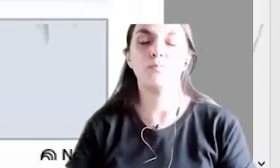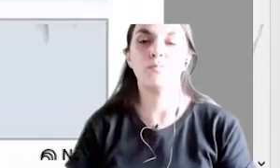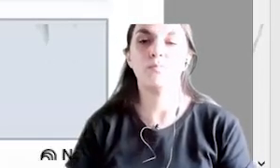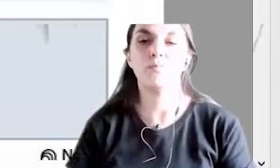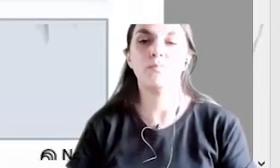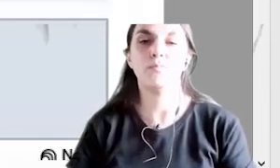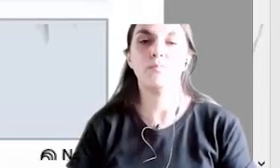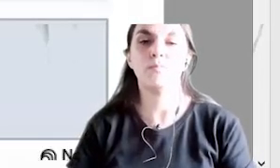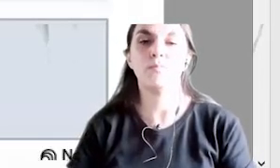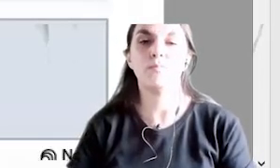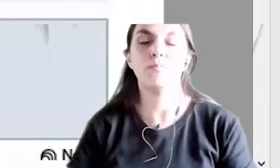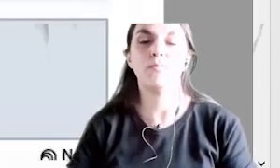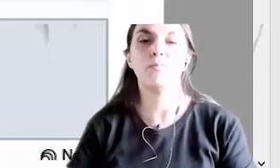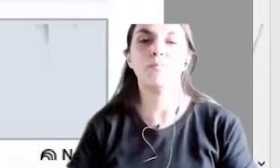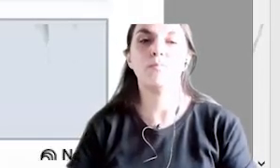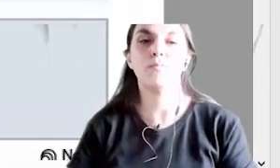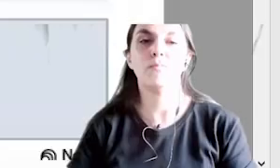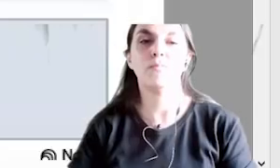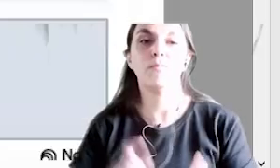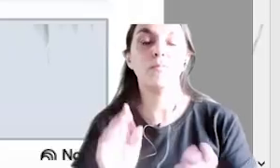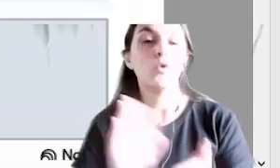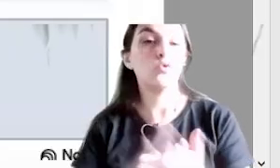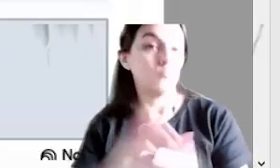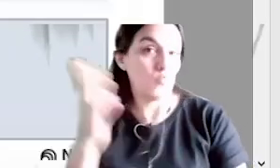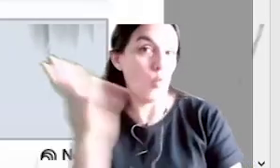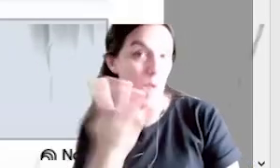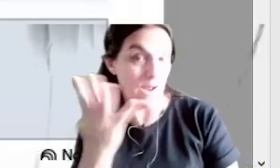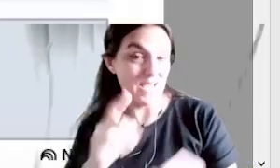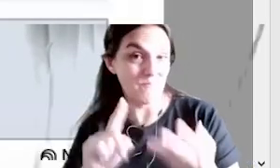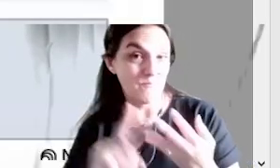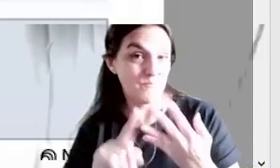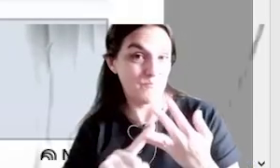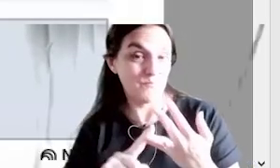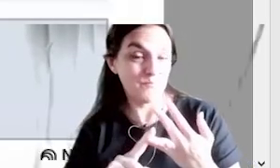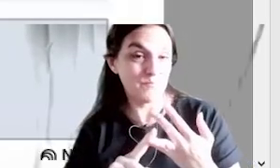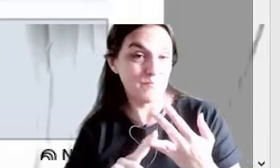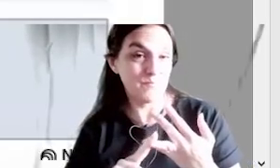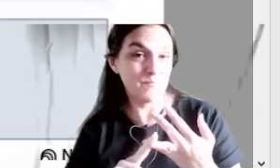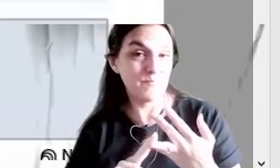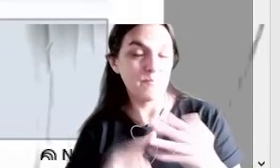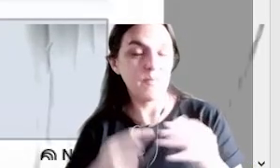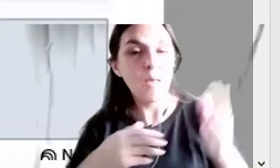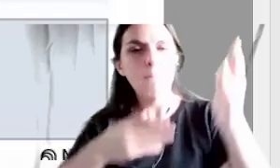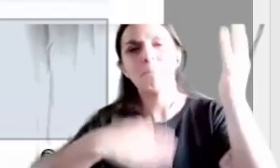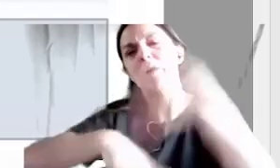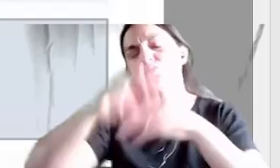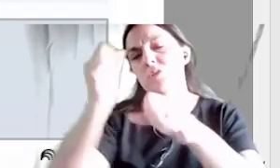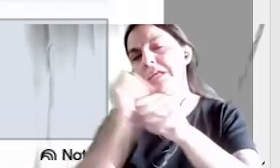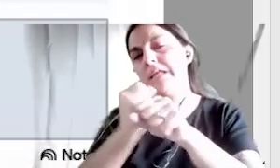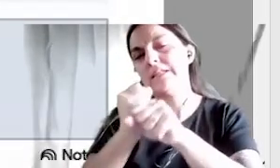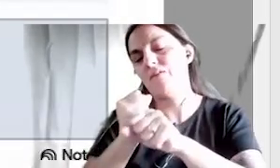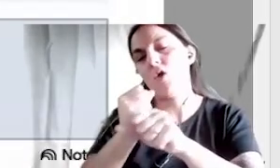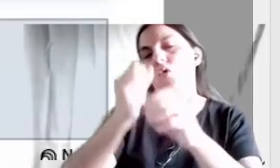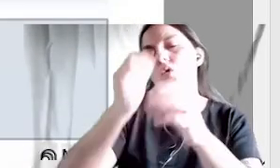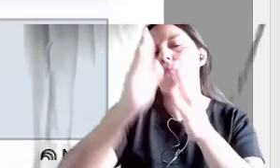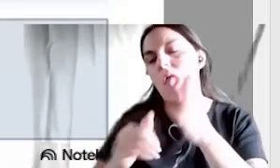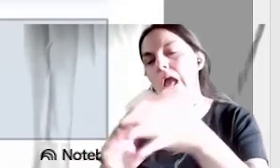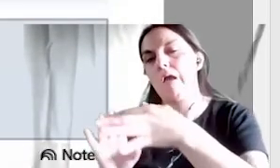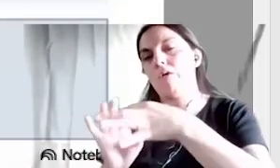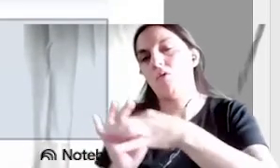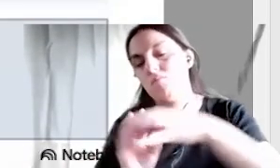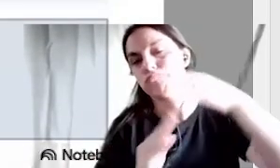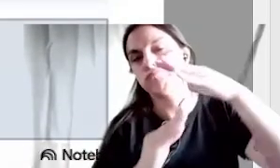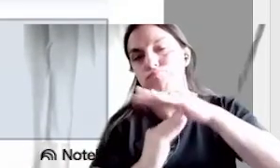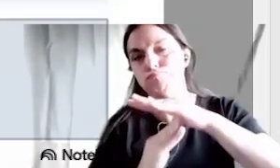Y cuando vamos a las rentas de la cuarta categoría, tenemos a la gran mayoría los trabajos bajo relación de dependencia, a los